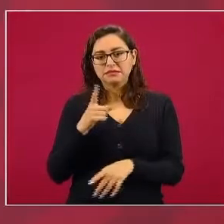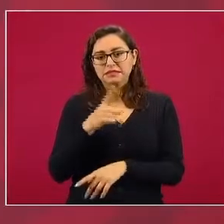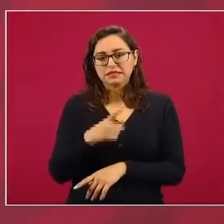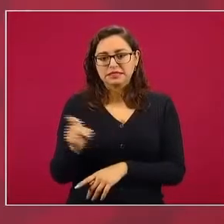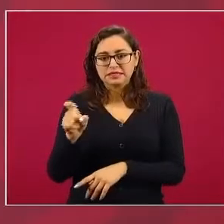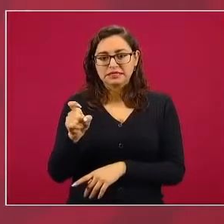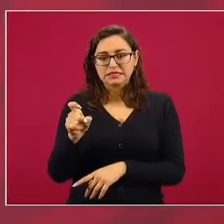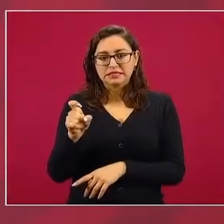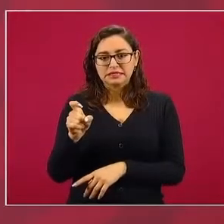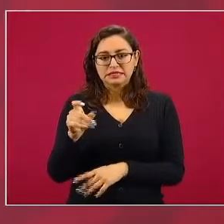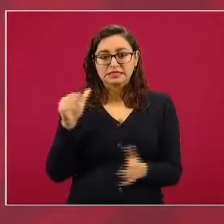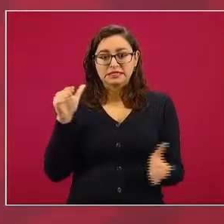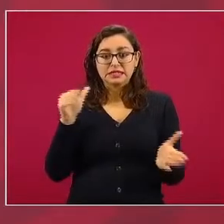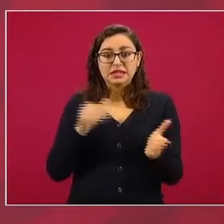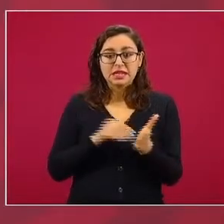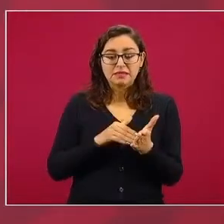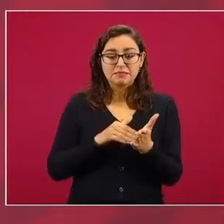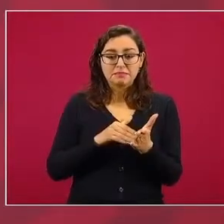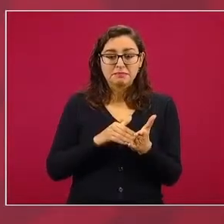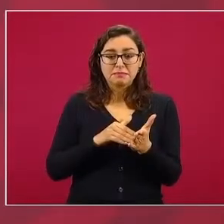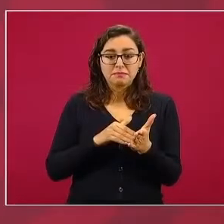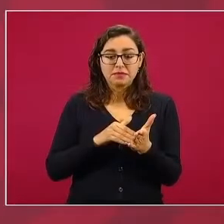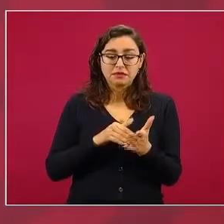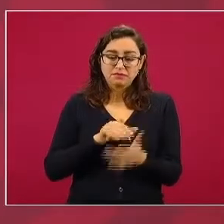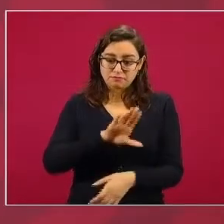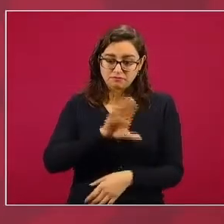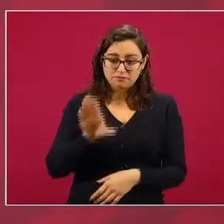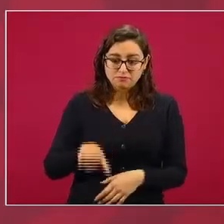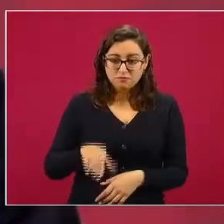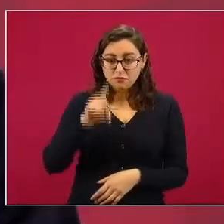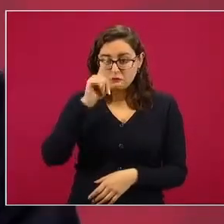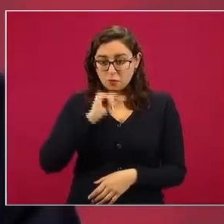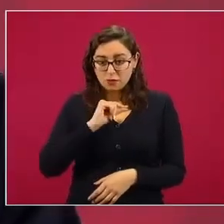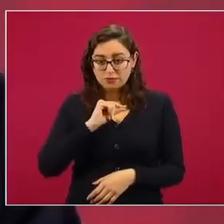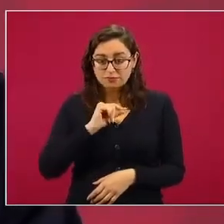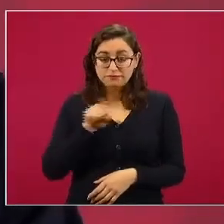México, un país roto. Utilizando eso,